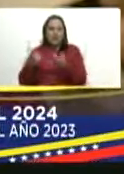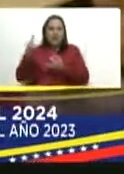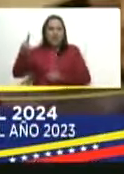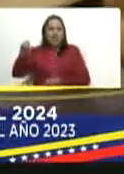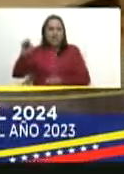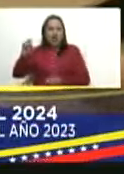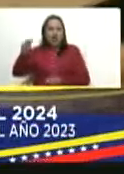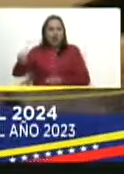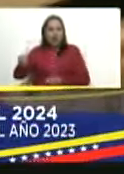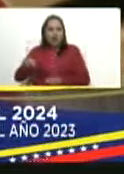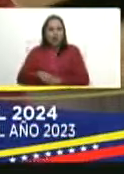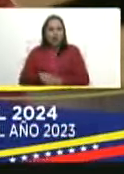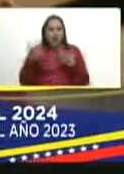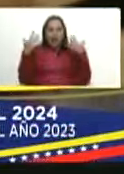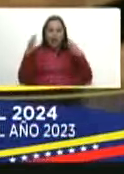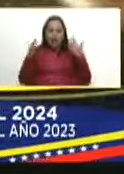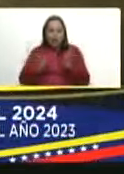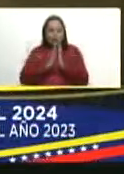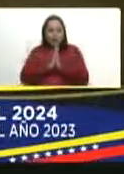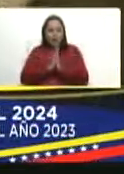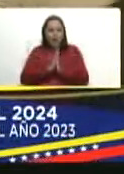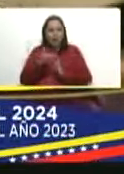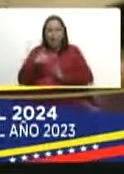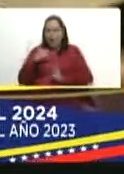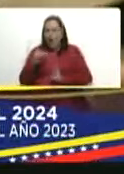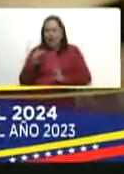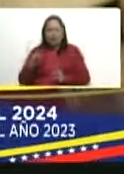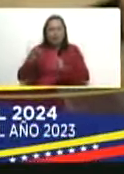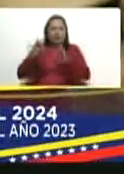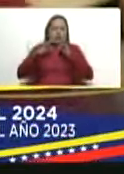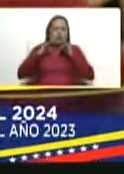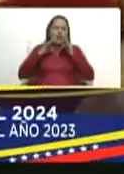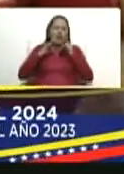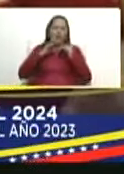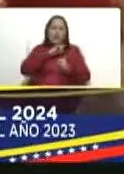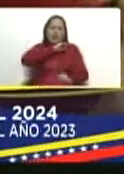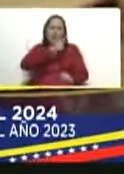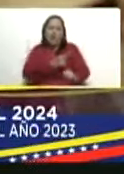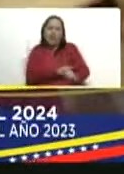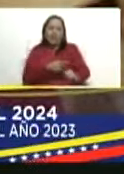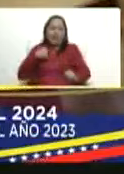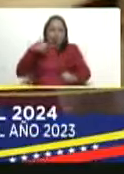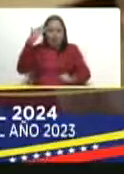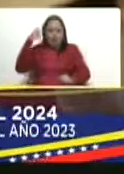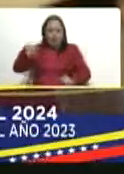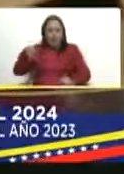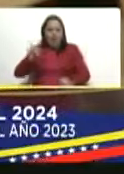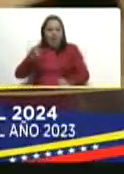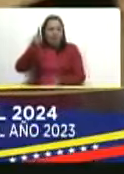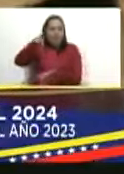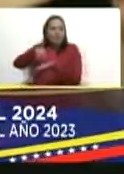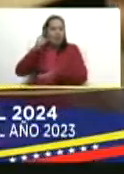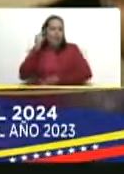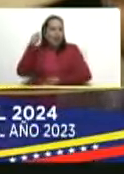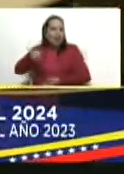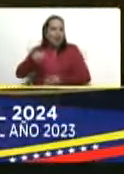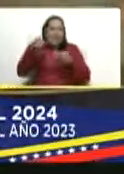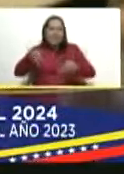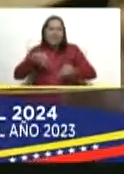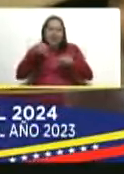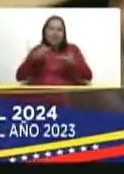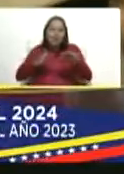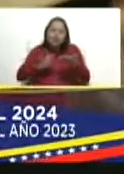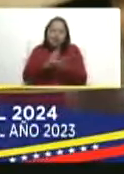la presencia de María León, siempre en la primera línea de batalla, María. Siempre sonriente, siempre